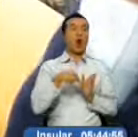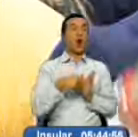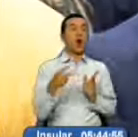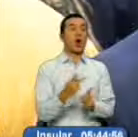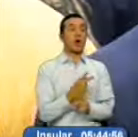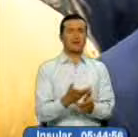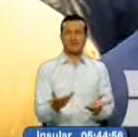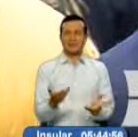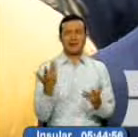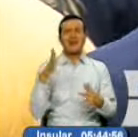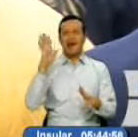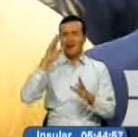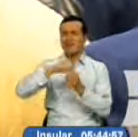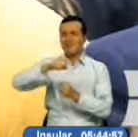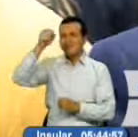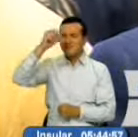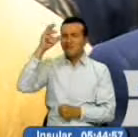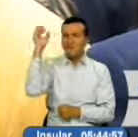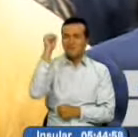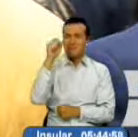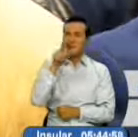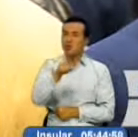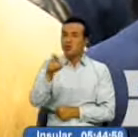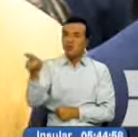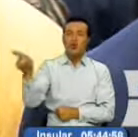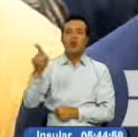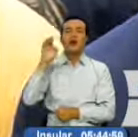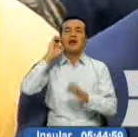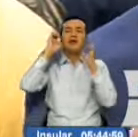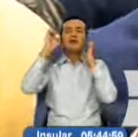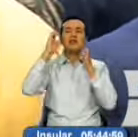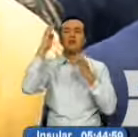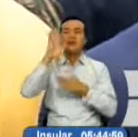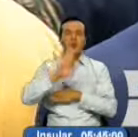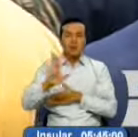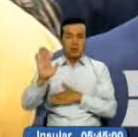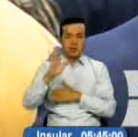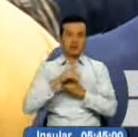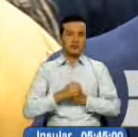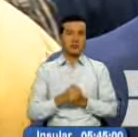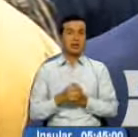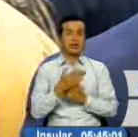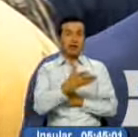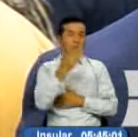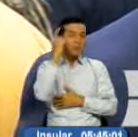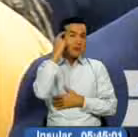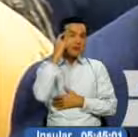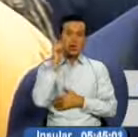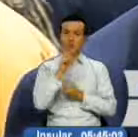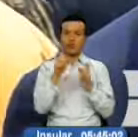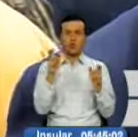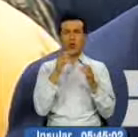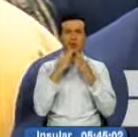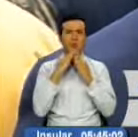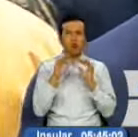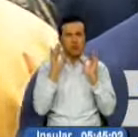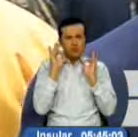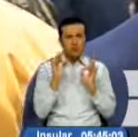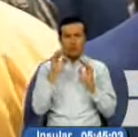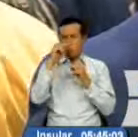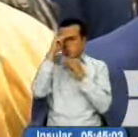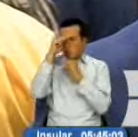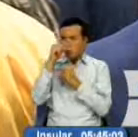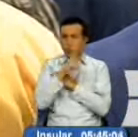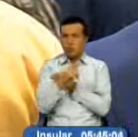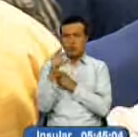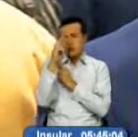queda desnudado ante el país que esto ha sido parte de una estrategia política. Y lo que no esperaron es que aquí exista gente con dignidad y con honra que va a